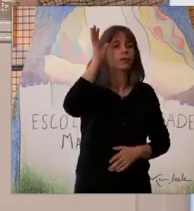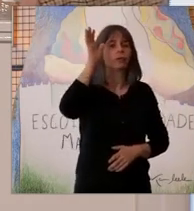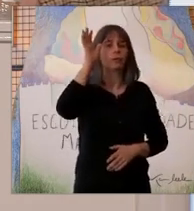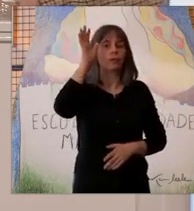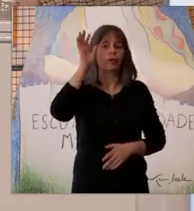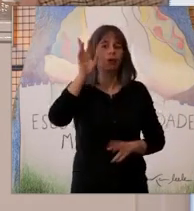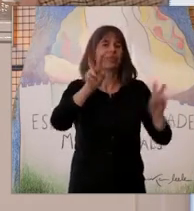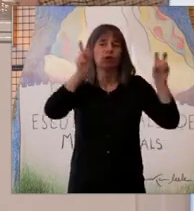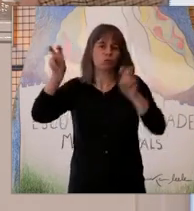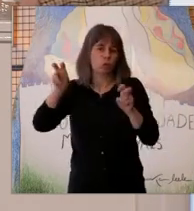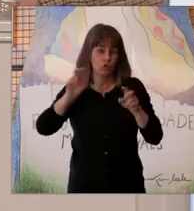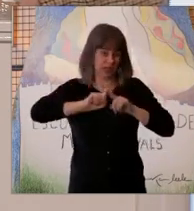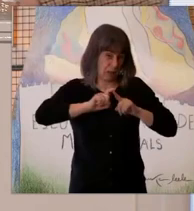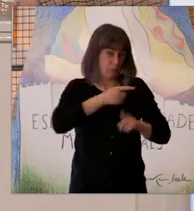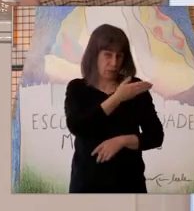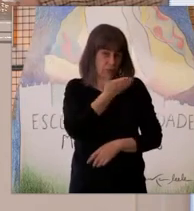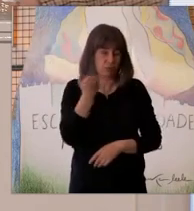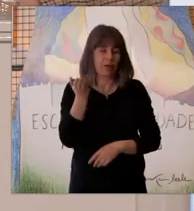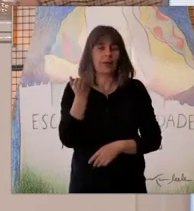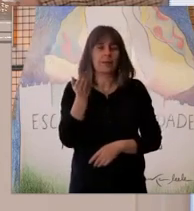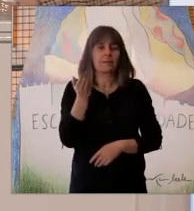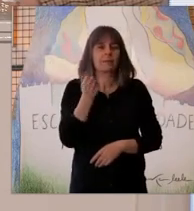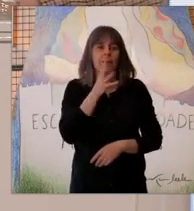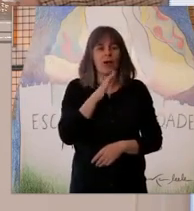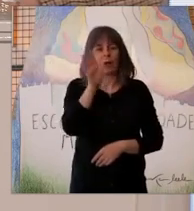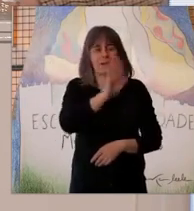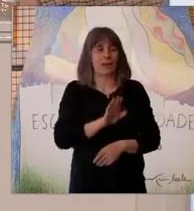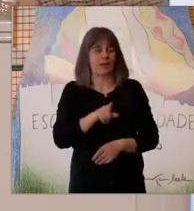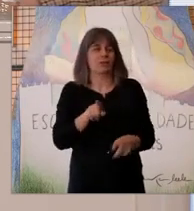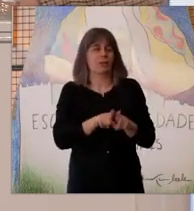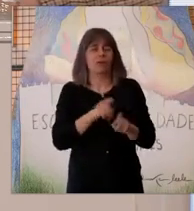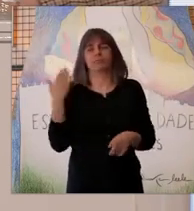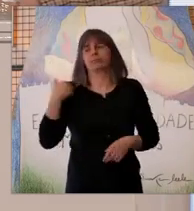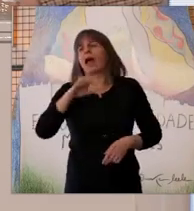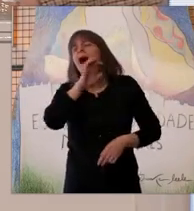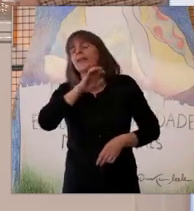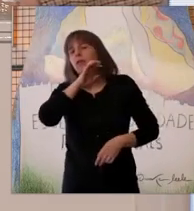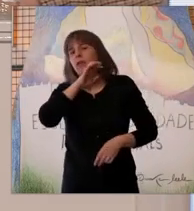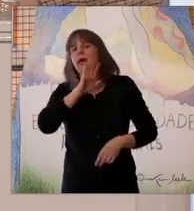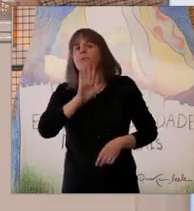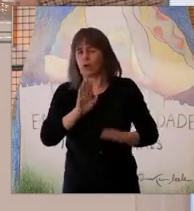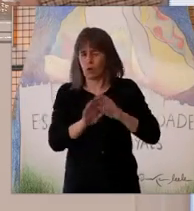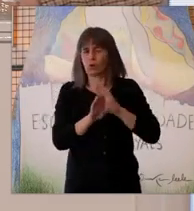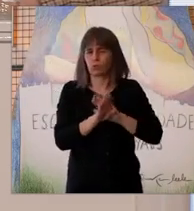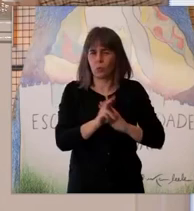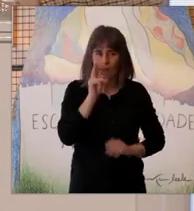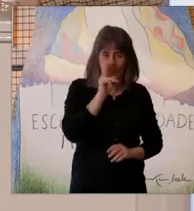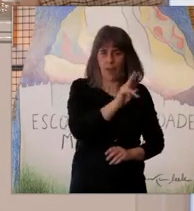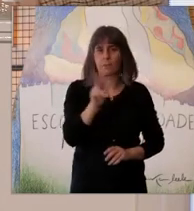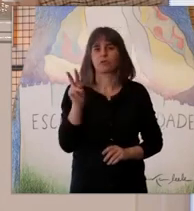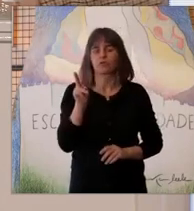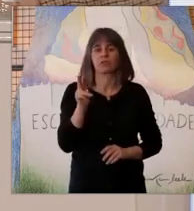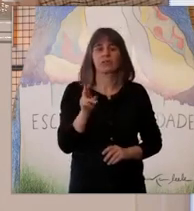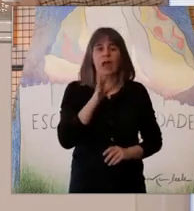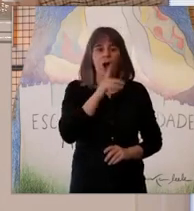todo lo que ahora Bueno ahora a veces nos parece anecdótico pero es que si lo seguimos viendo ahora ahora nos escandaliza Y antes